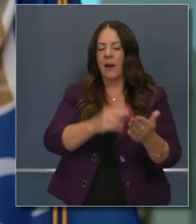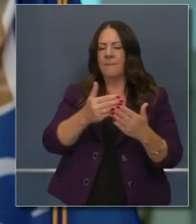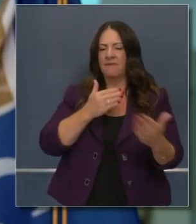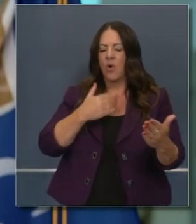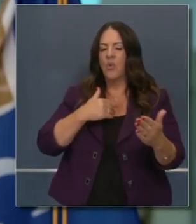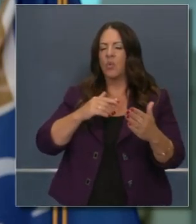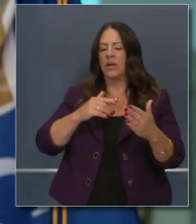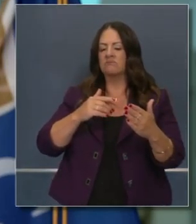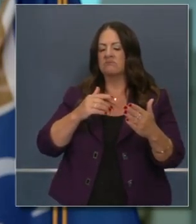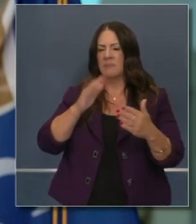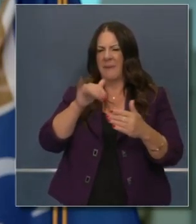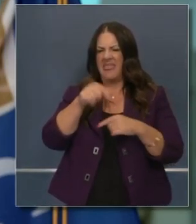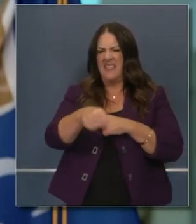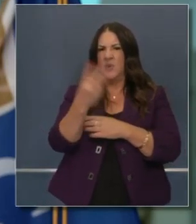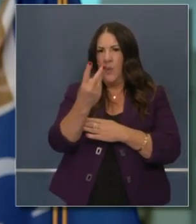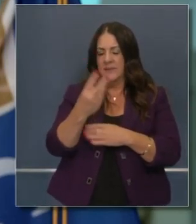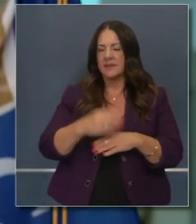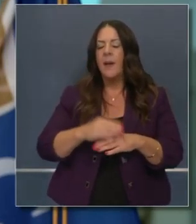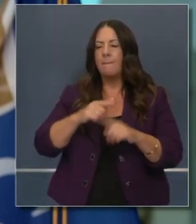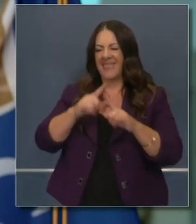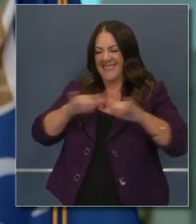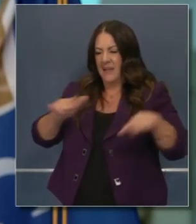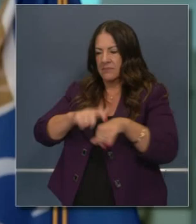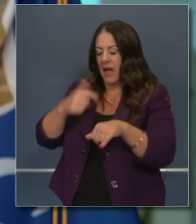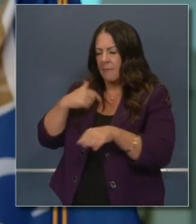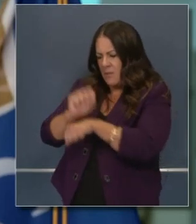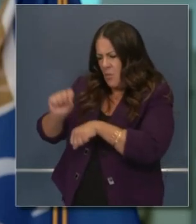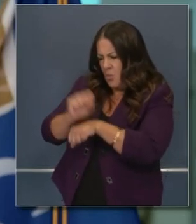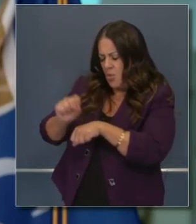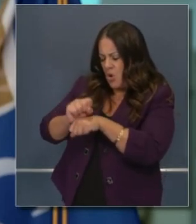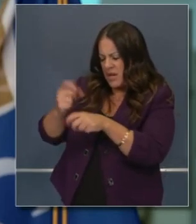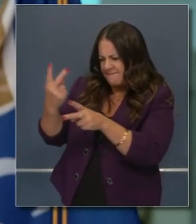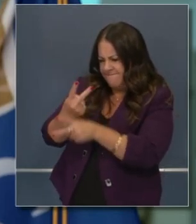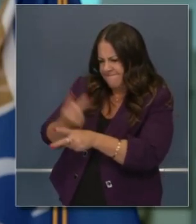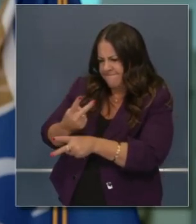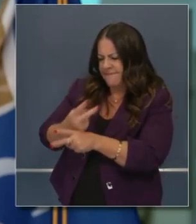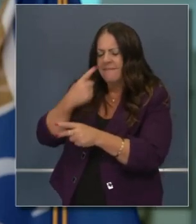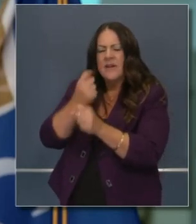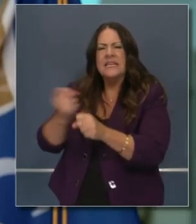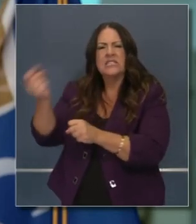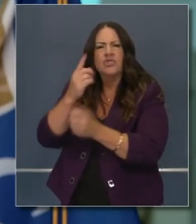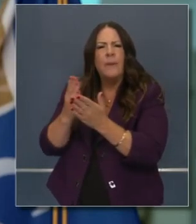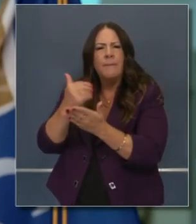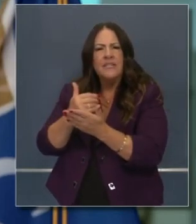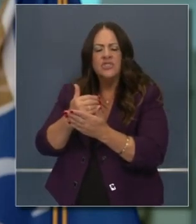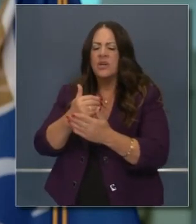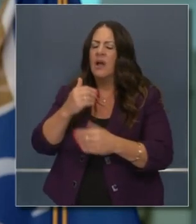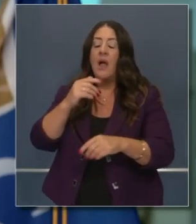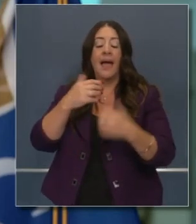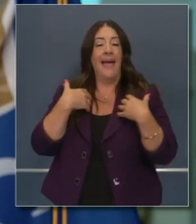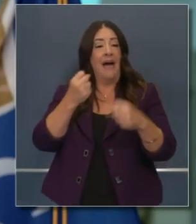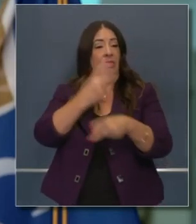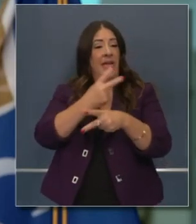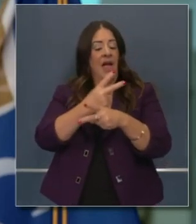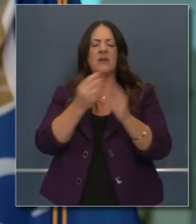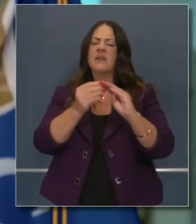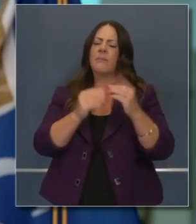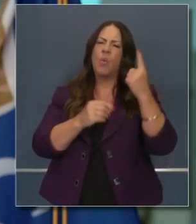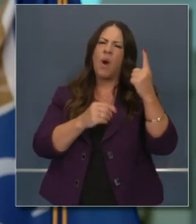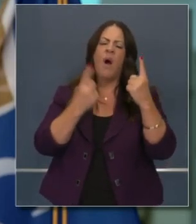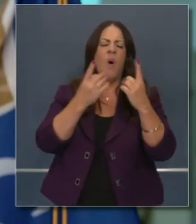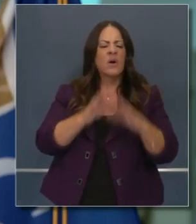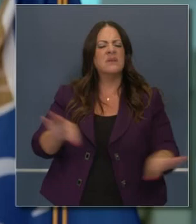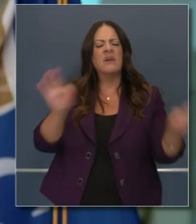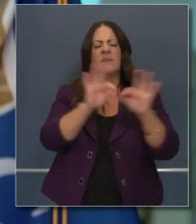para el miércoles, pero también simultáneamente trabajando en el presupuesto del año próximo. Y la salubridad es una prioridad para mí y